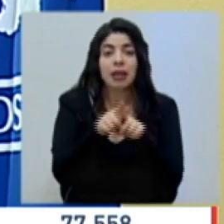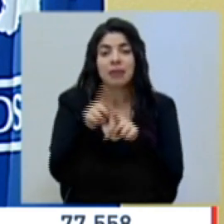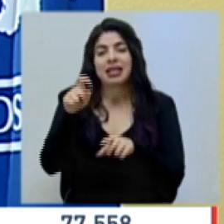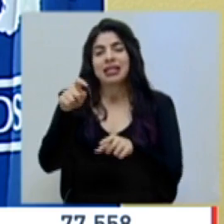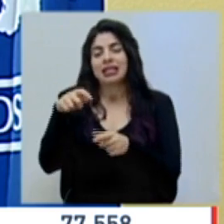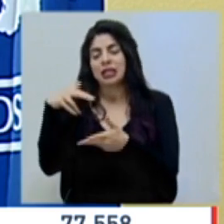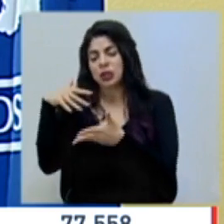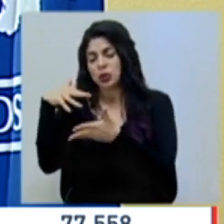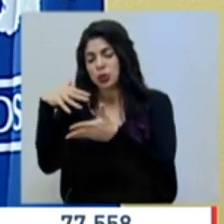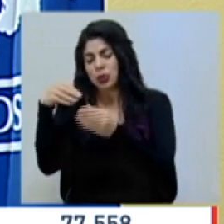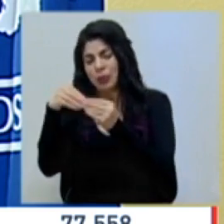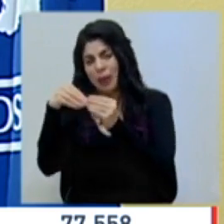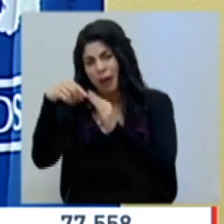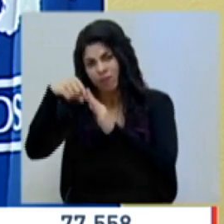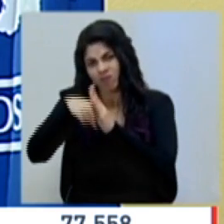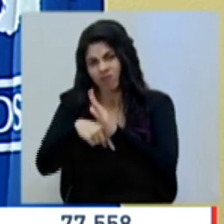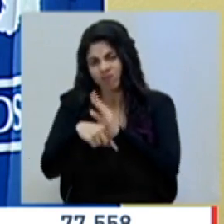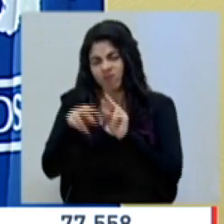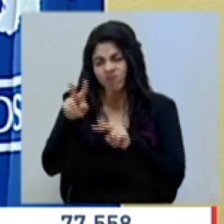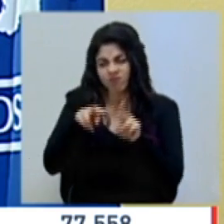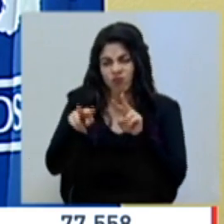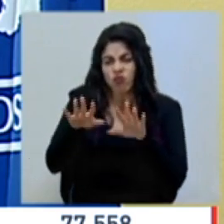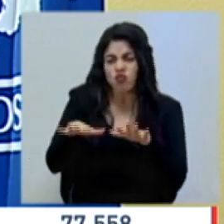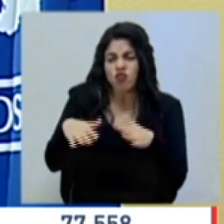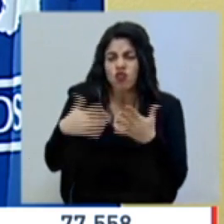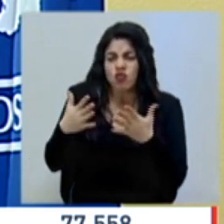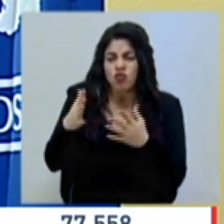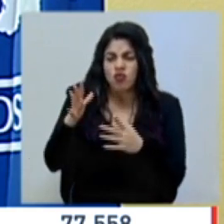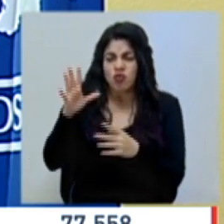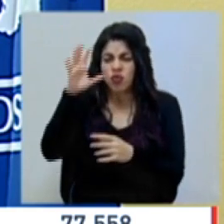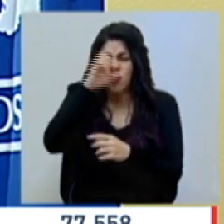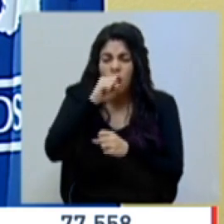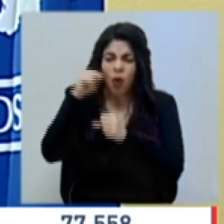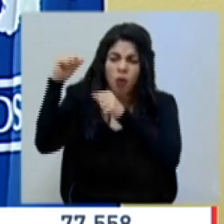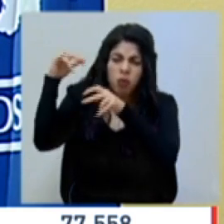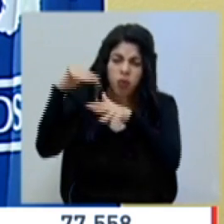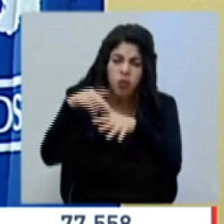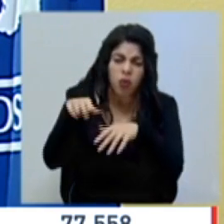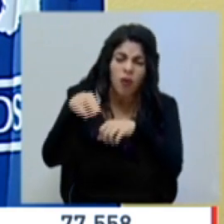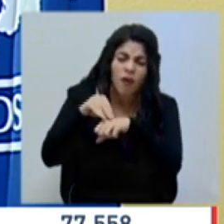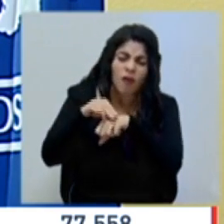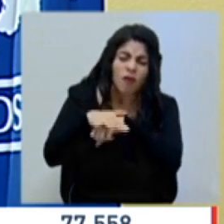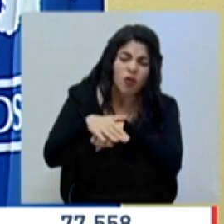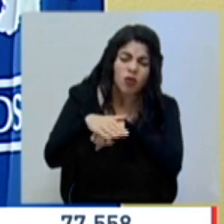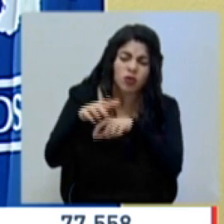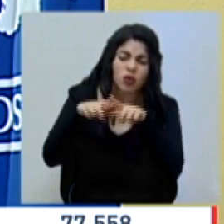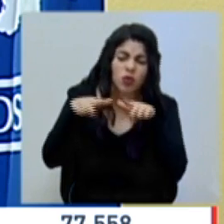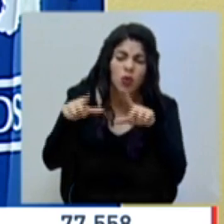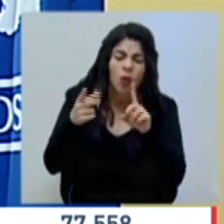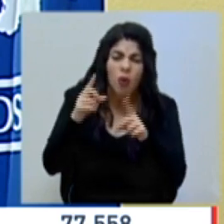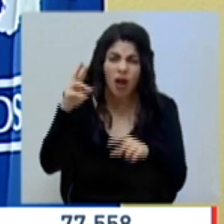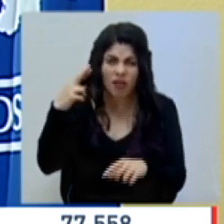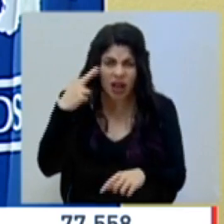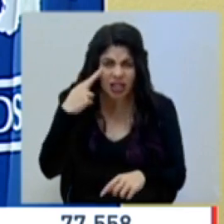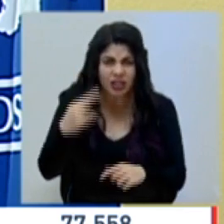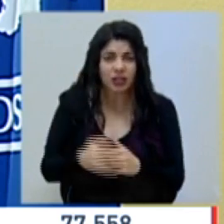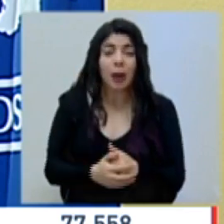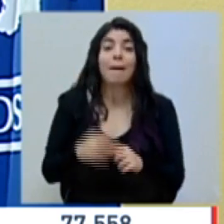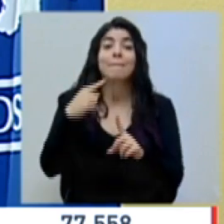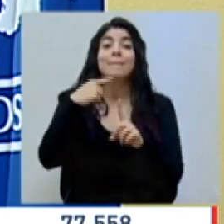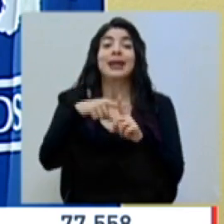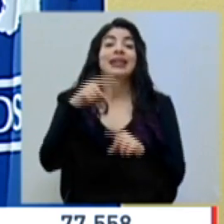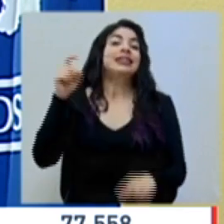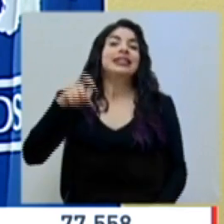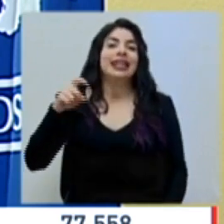estudio más a profundidad para poder caracterizar el deslizamiento y los factores que influyeron en ese sitio, y necesitamos